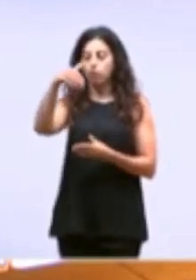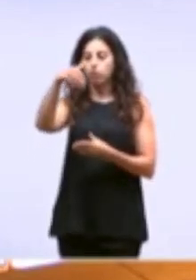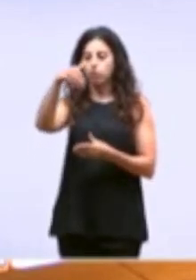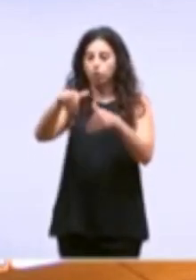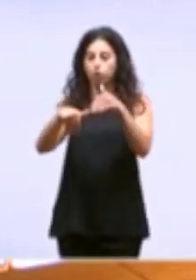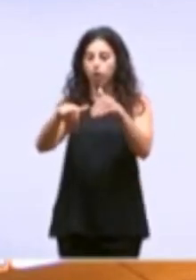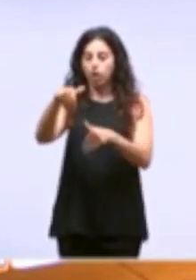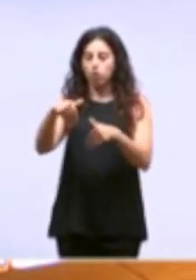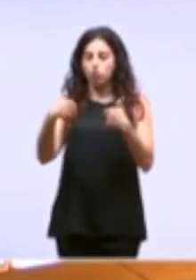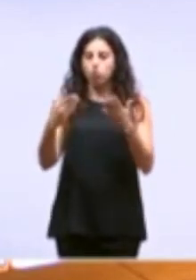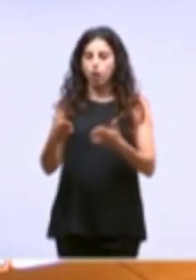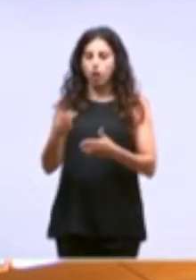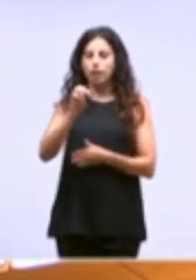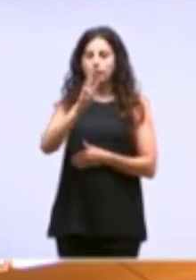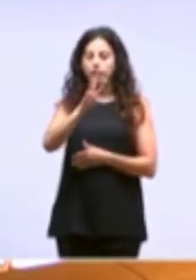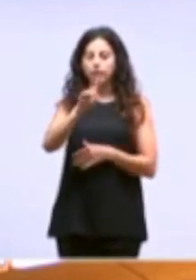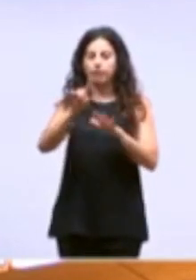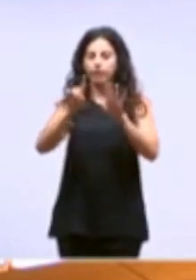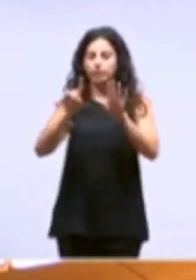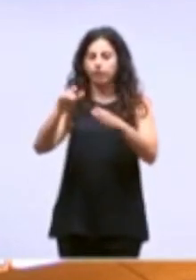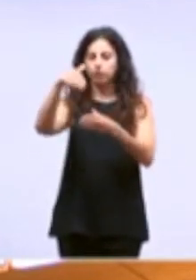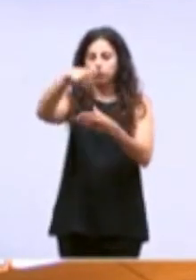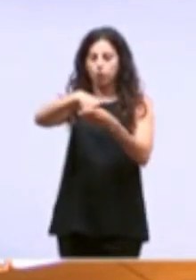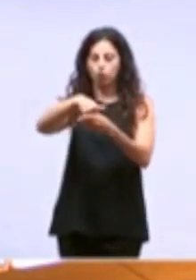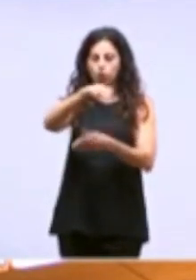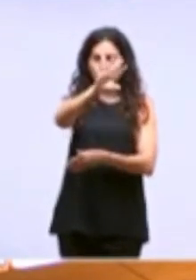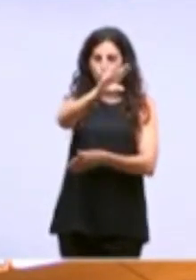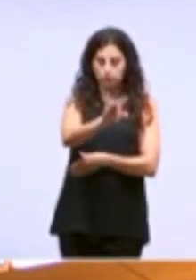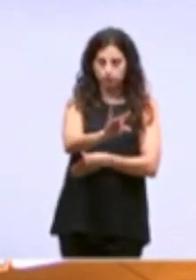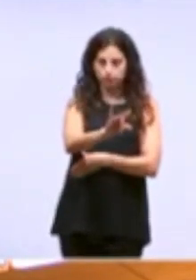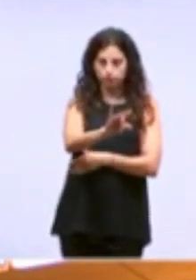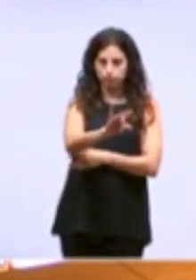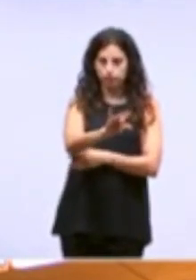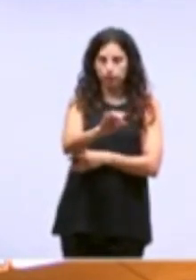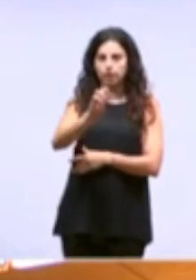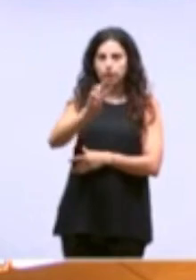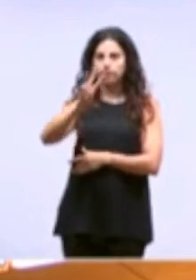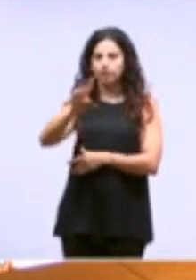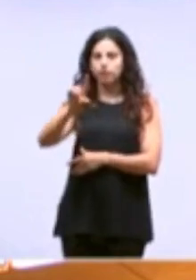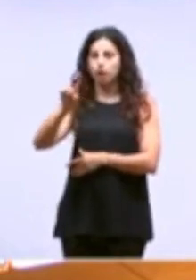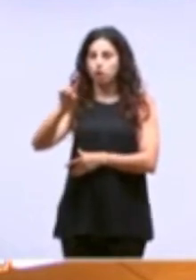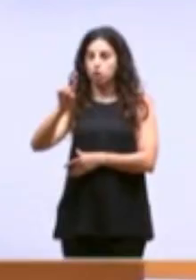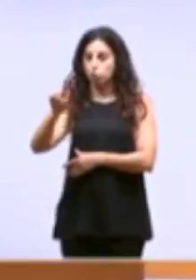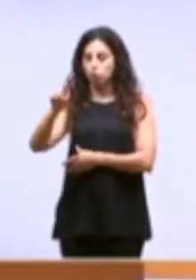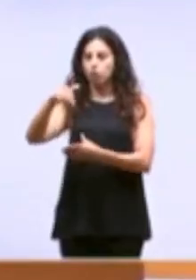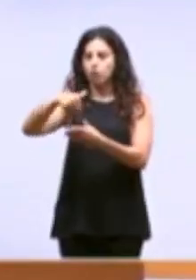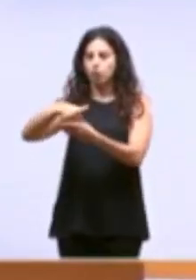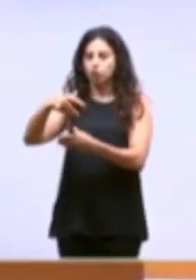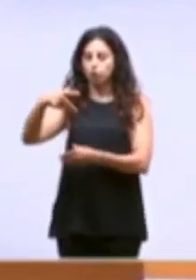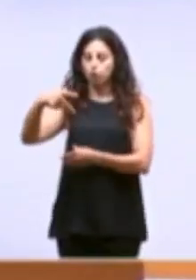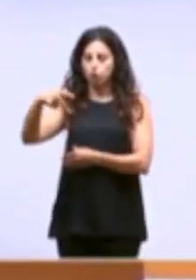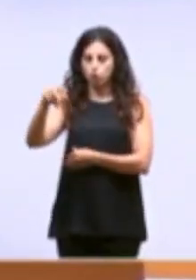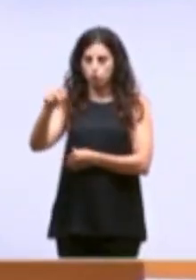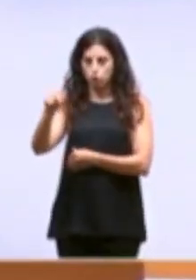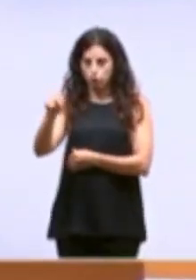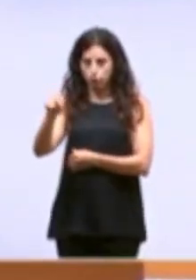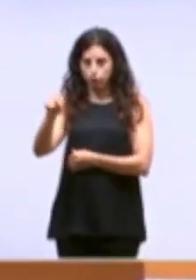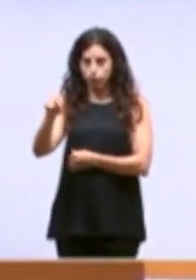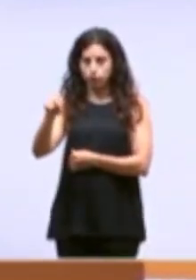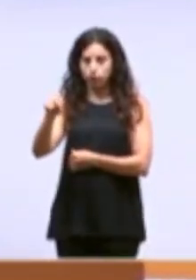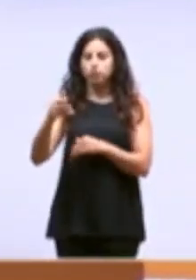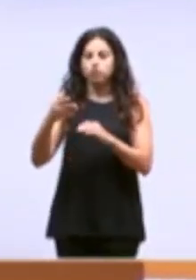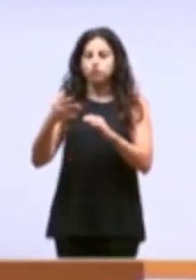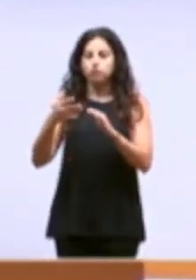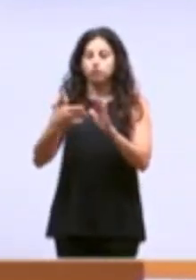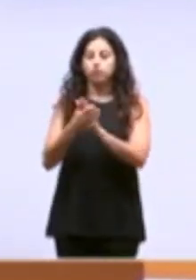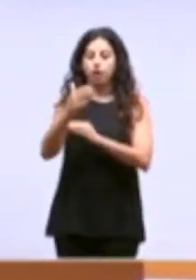Han sido 36 votos sí, 31 votos no, al haber obtenido el